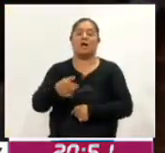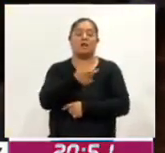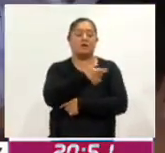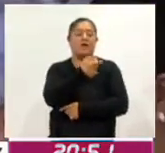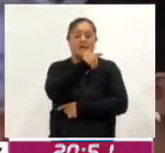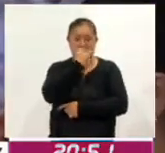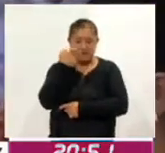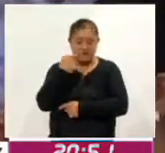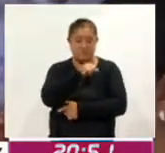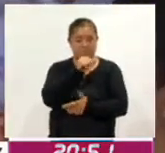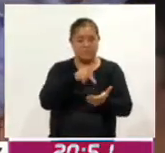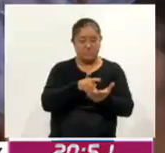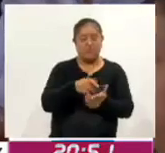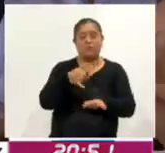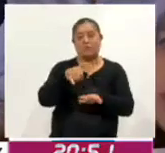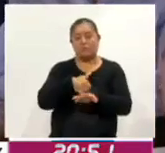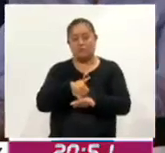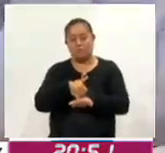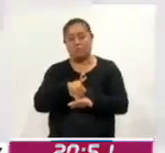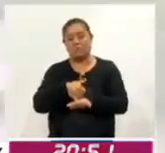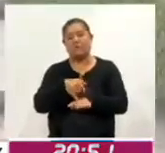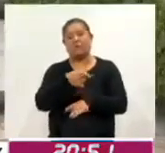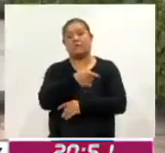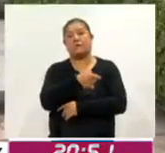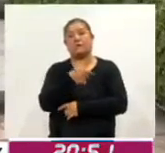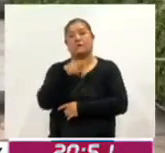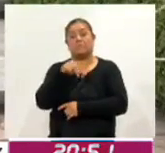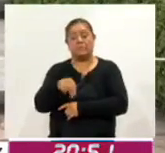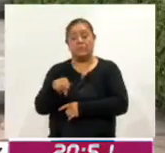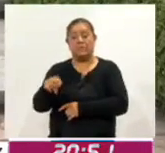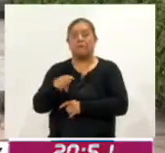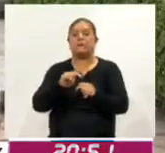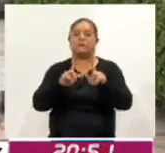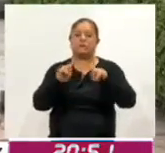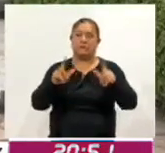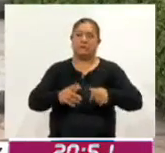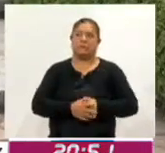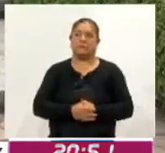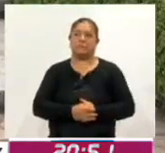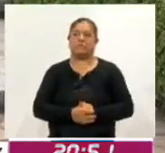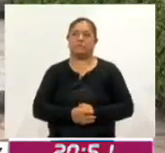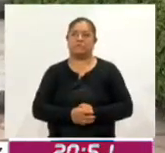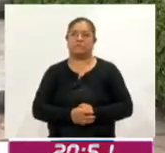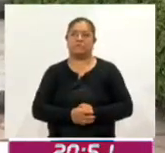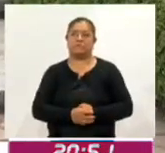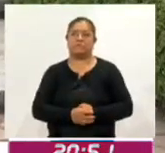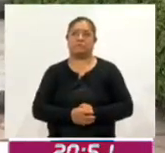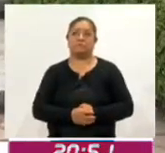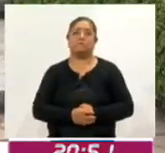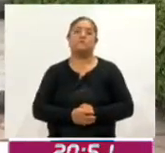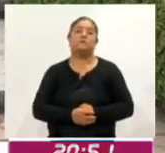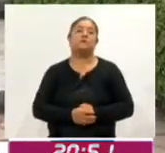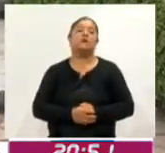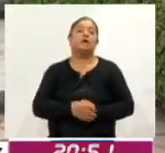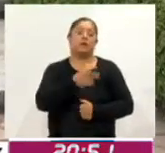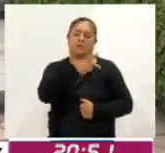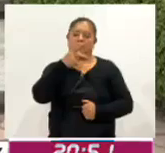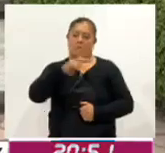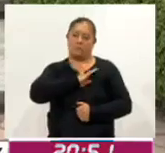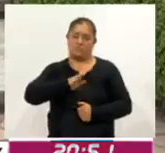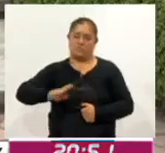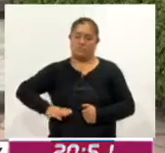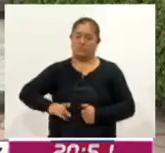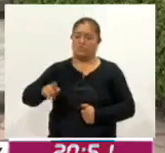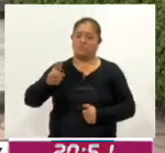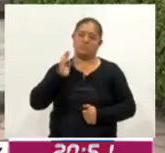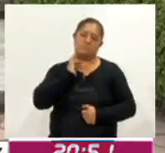Xicotzingo, Apizaco, Yauquemecan y Tlaxcala. Con los municipios que en su momento en nuestro enlace o el regidor de educación nos solicitó